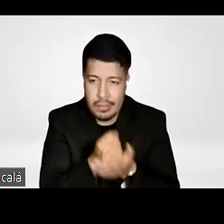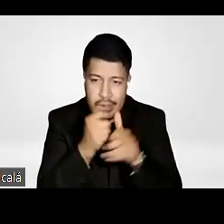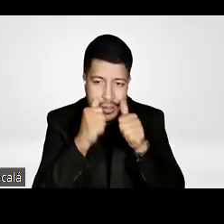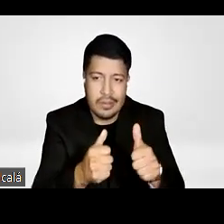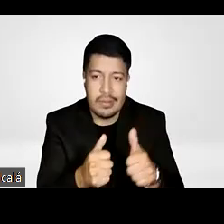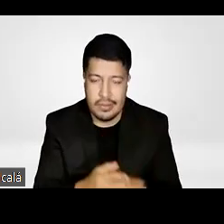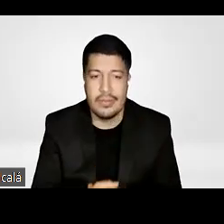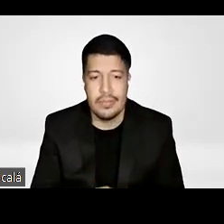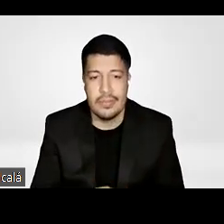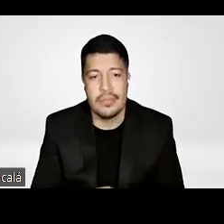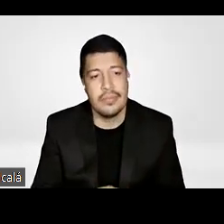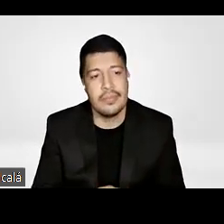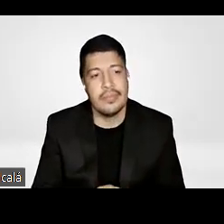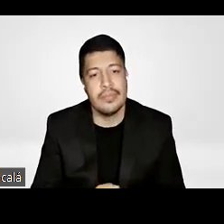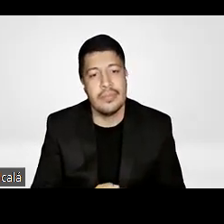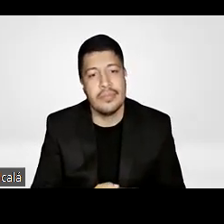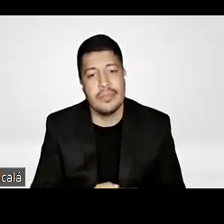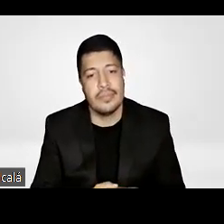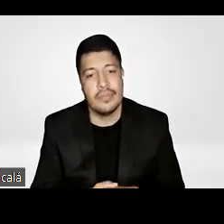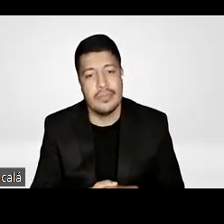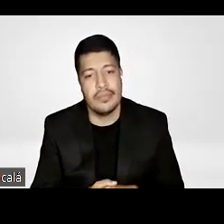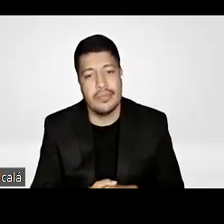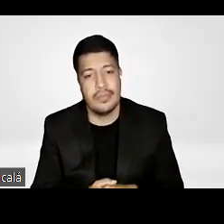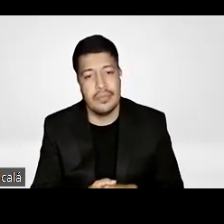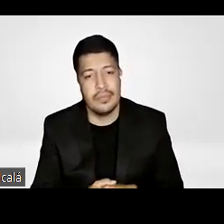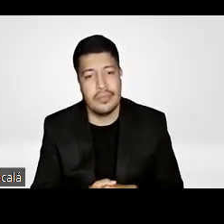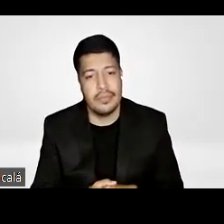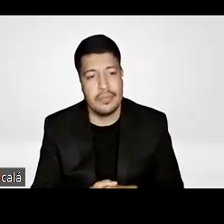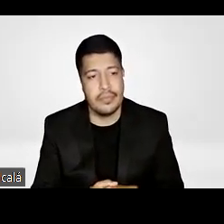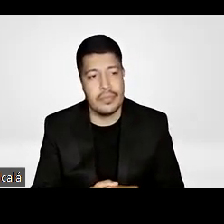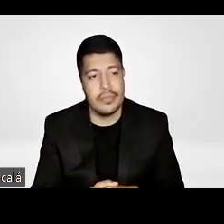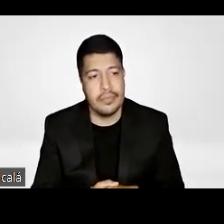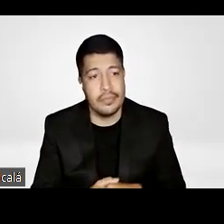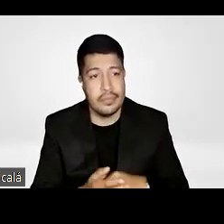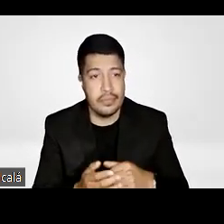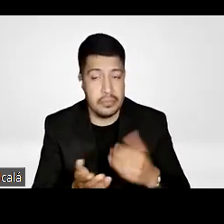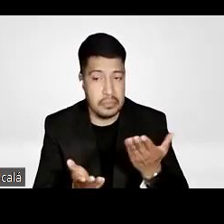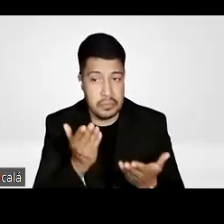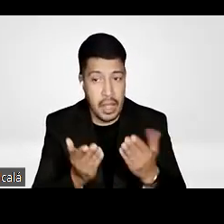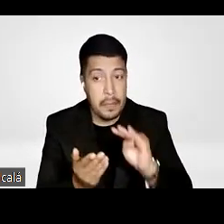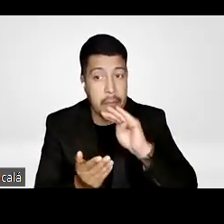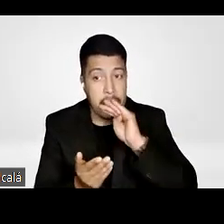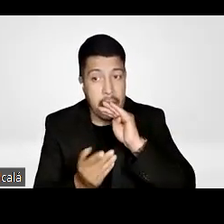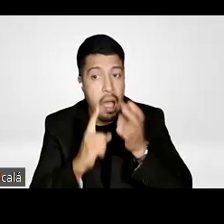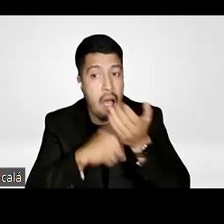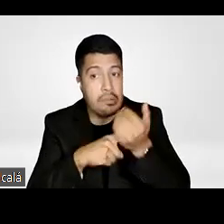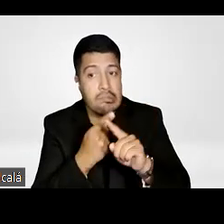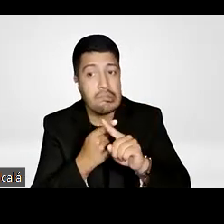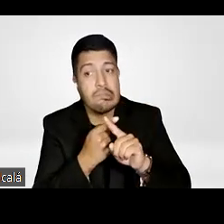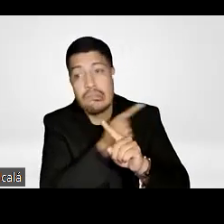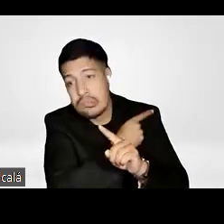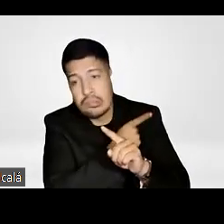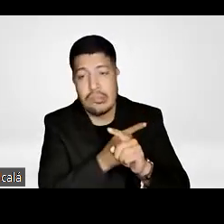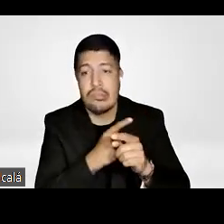de intervención. Se debe de actuar sobre esos factores también. Entre los antecedentes maternos están que tenga